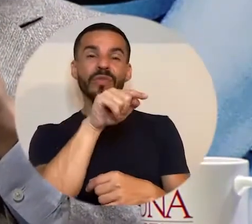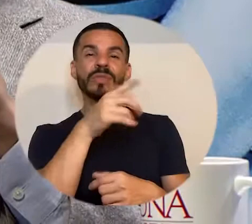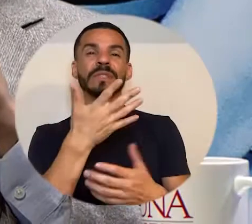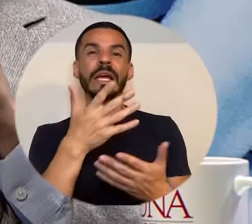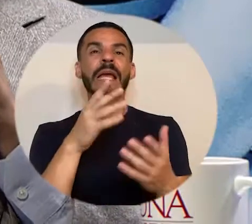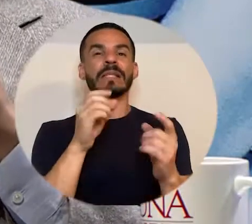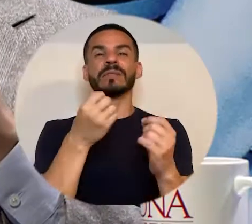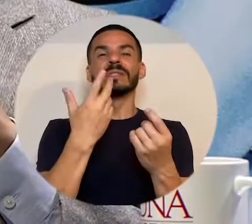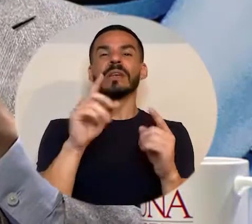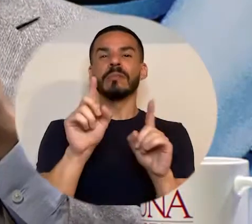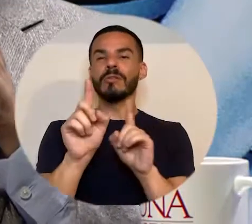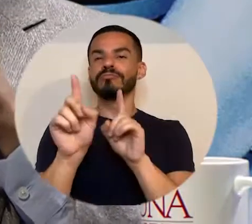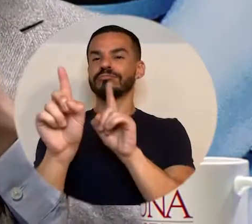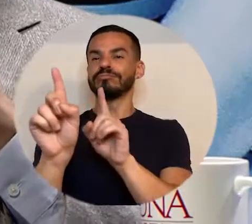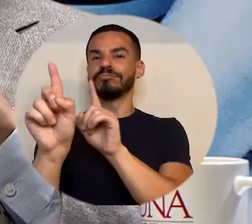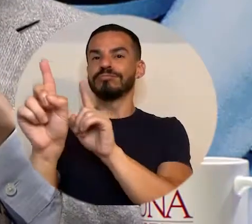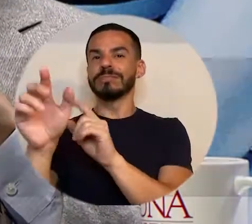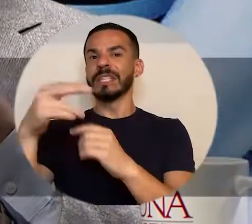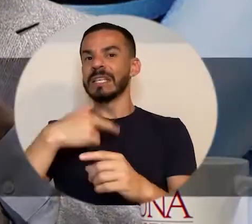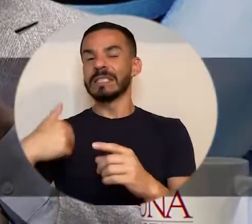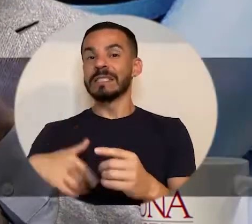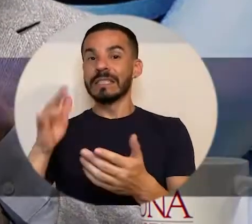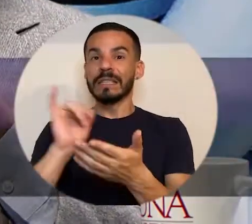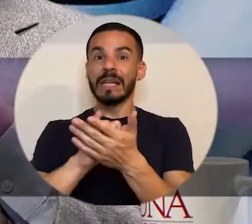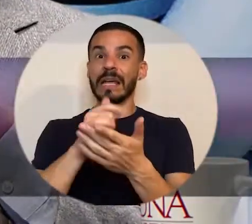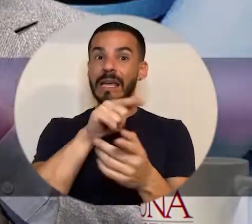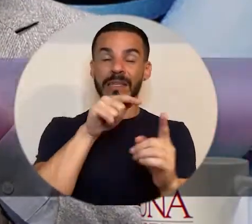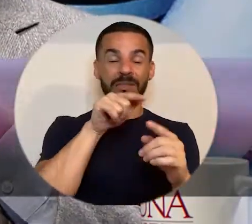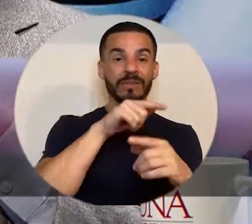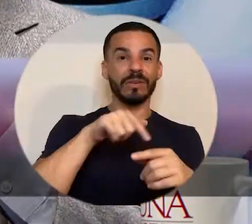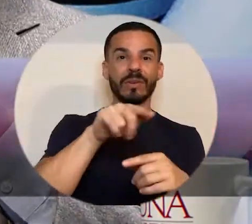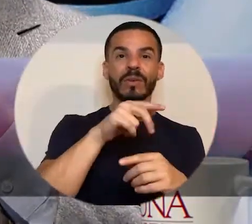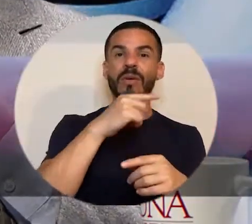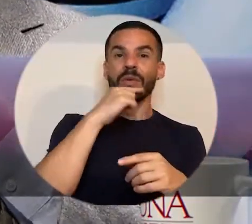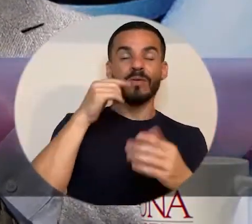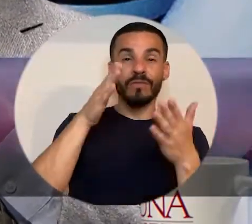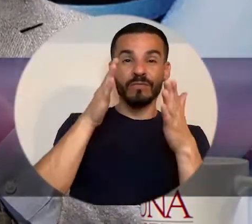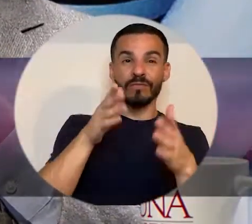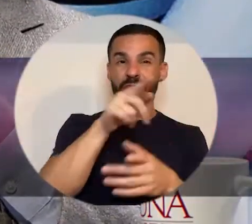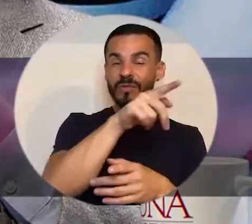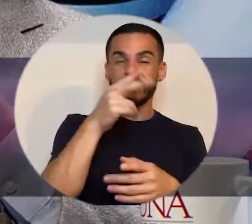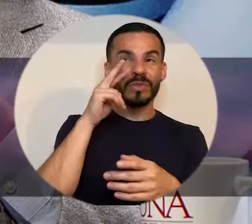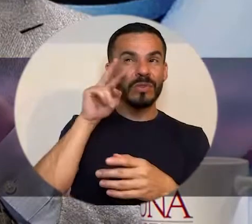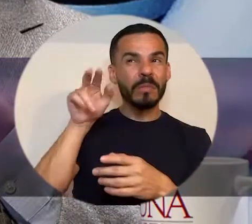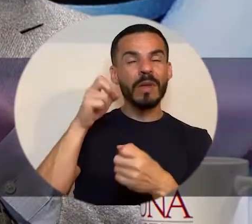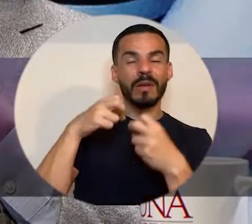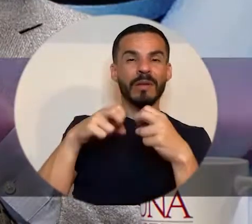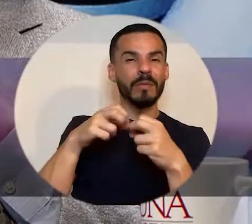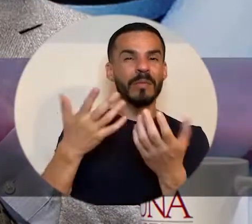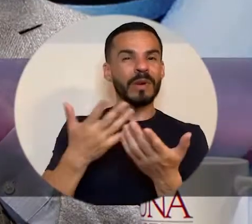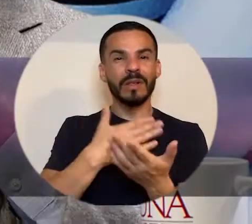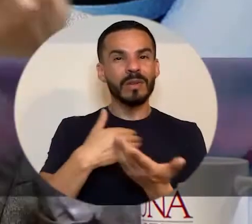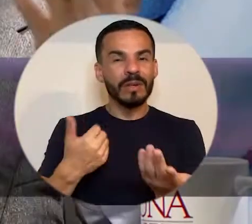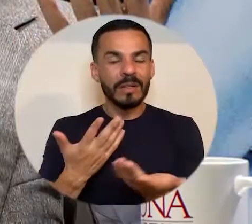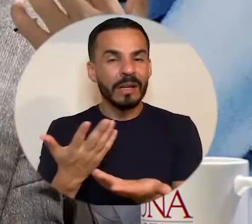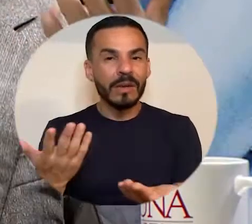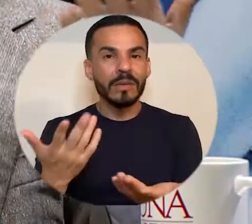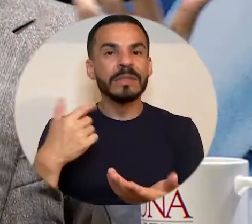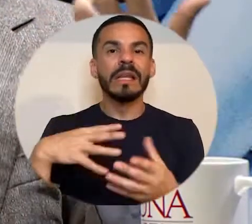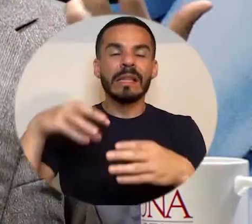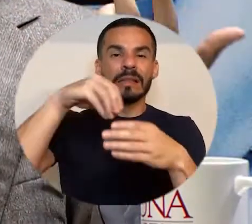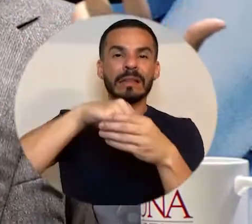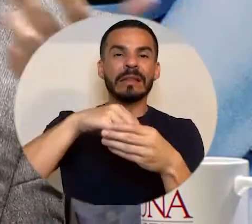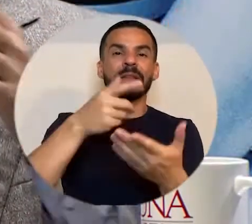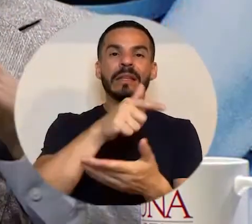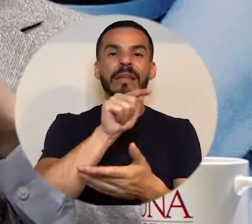vive un problema de ser comparsa de China, ¿verdad? Y es algo que los geopolíticos rusos ven con algún problema de